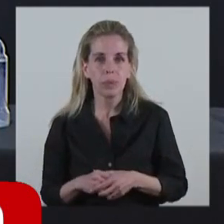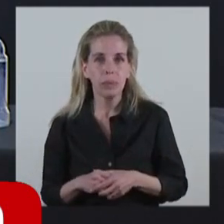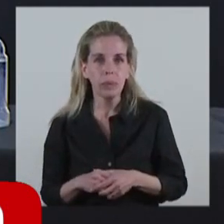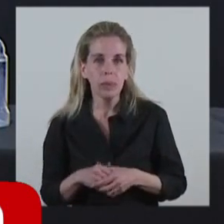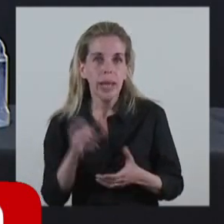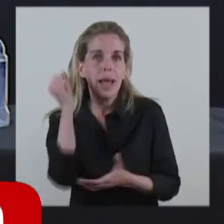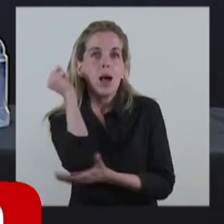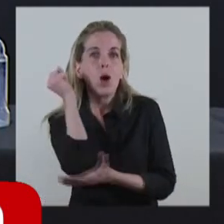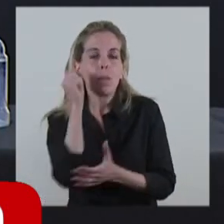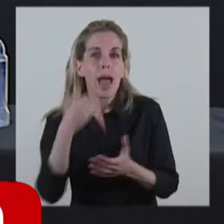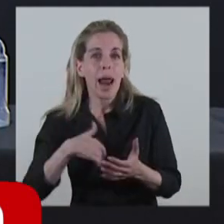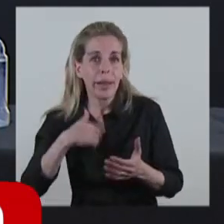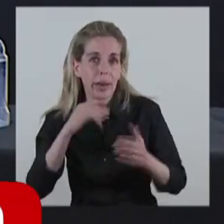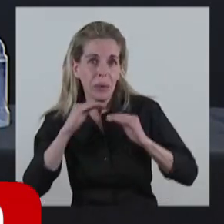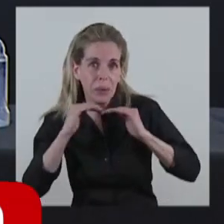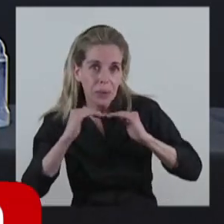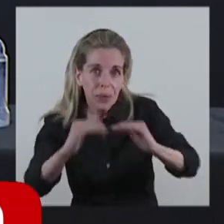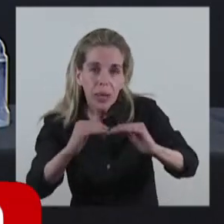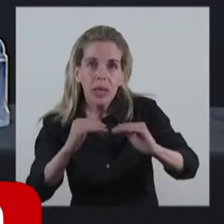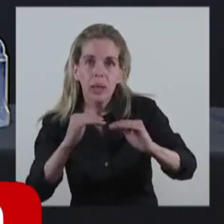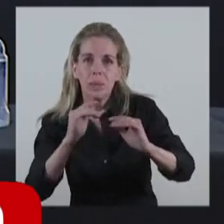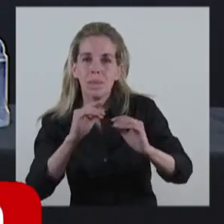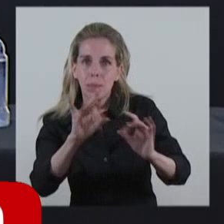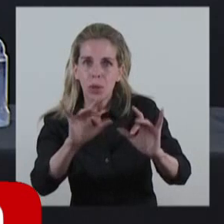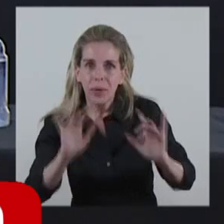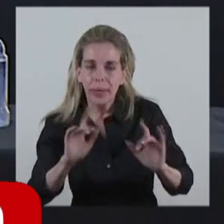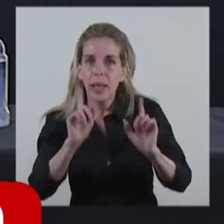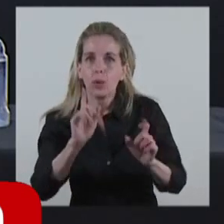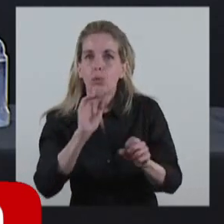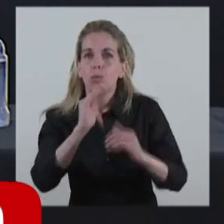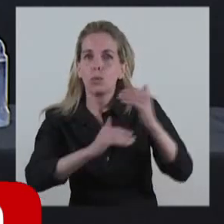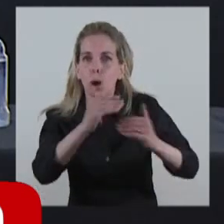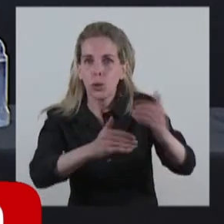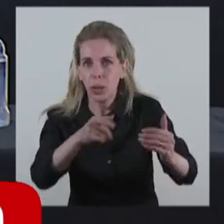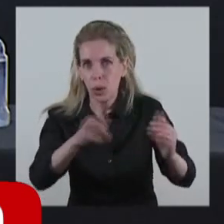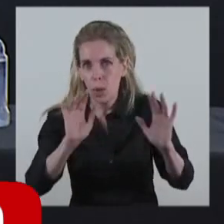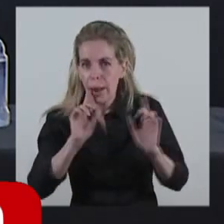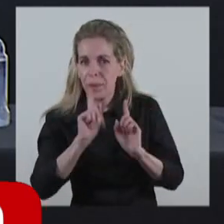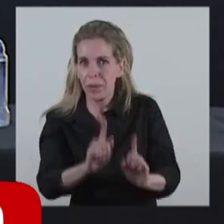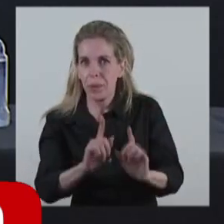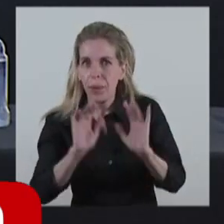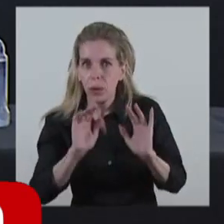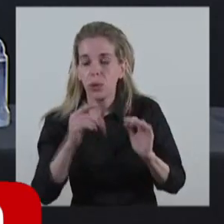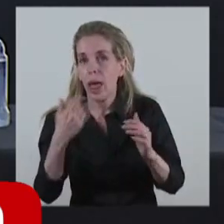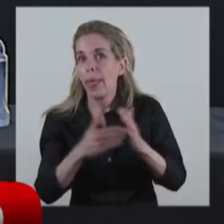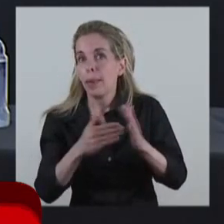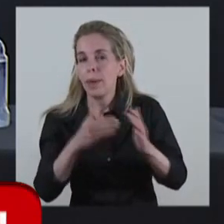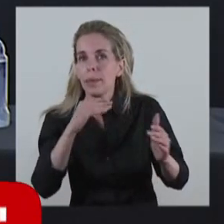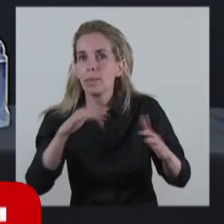Estabilizar a la economía argentina es un proceso, mantener condiciones para que esa estabilidad permanezca es un proceso. Y hay que ir a la